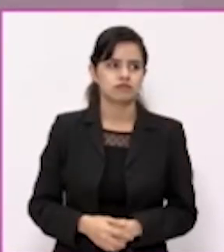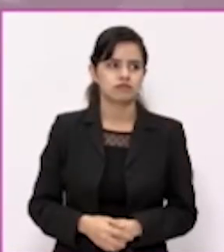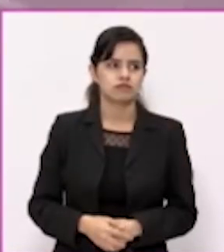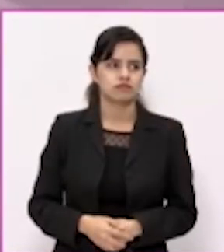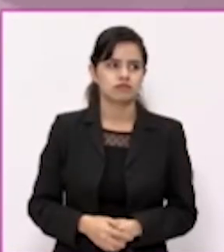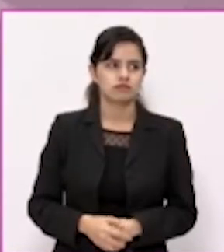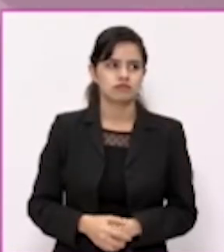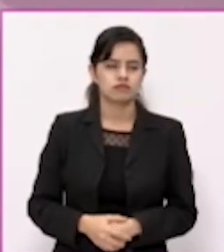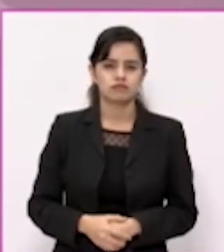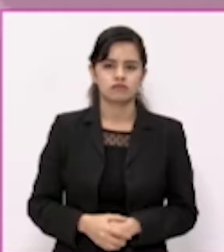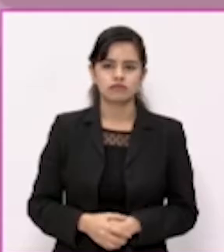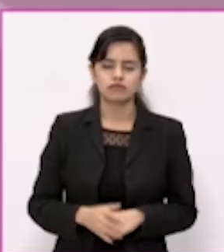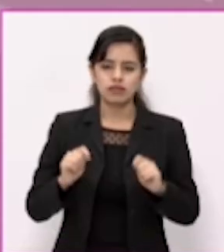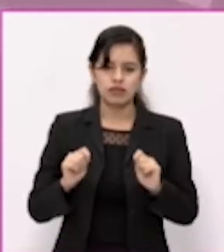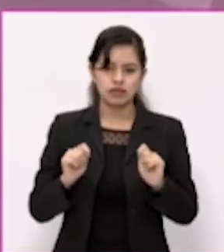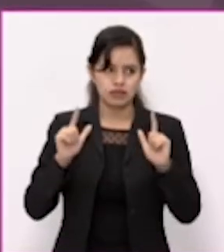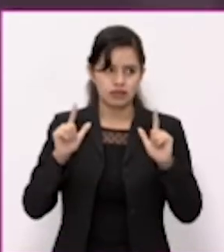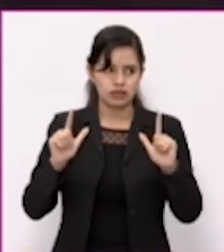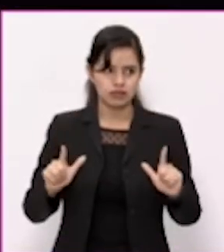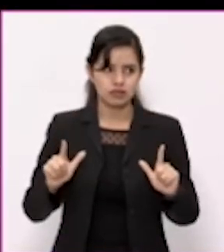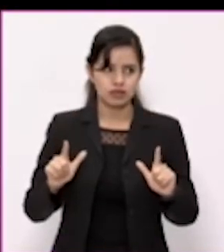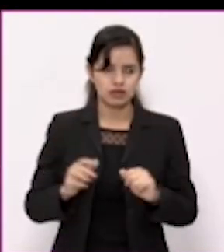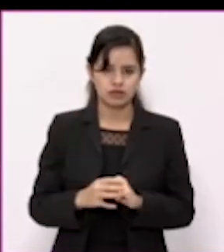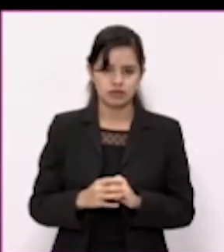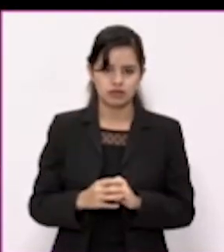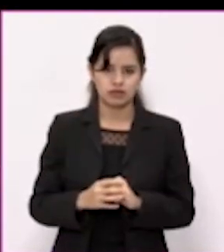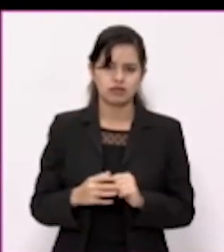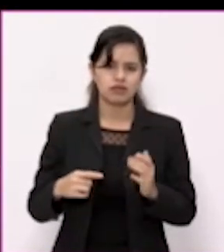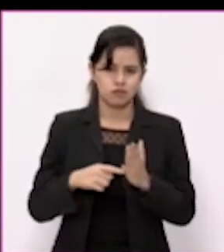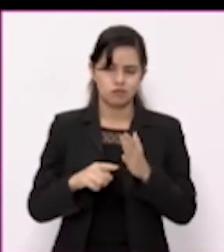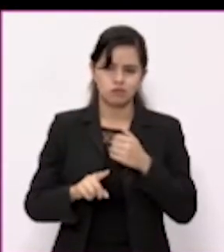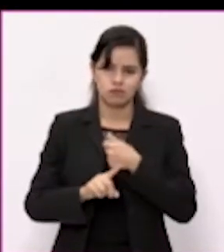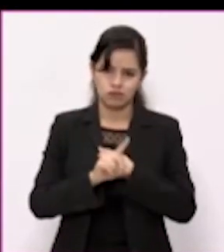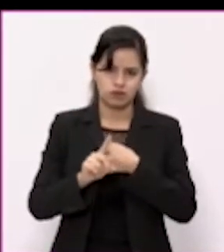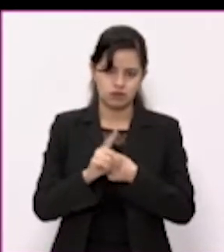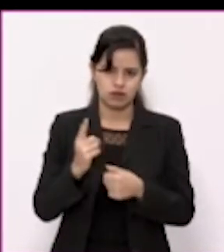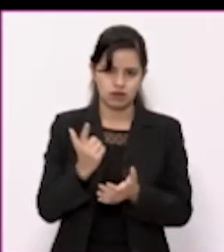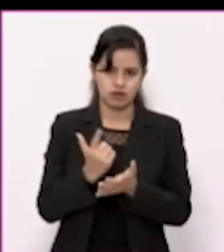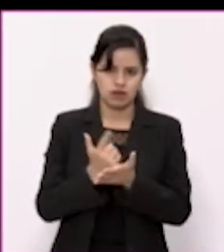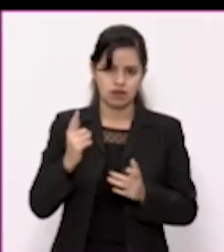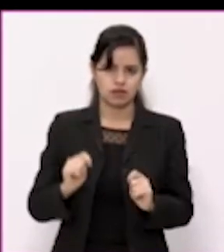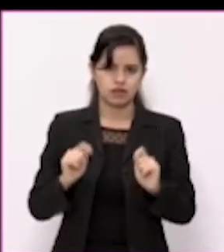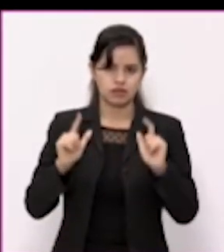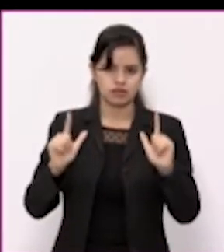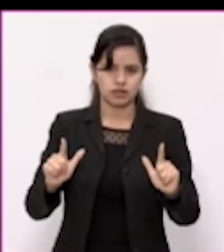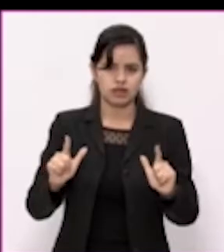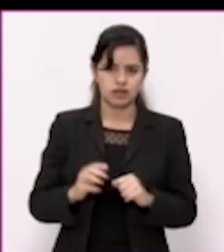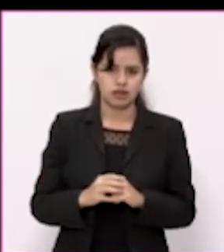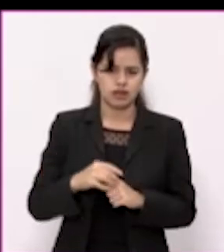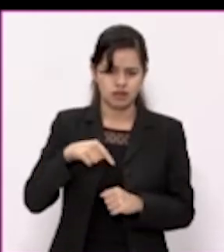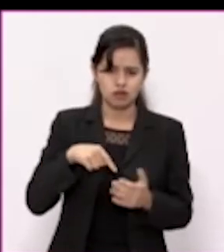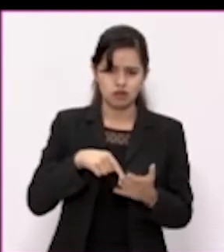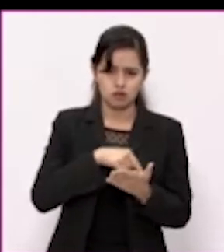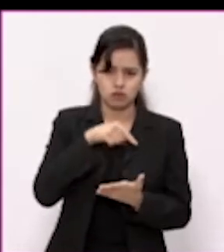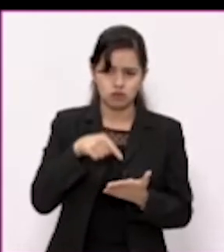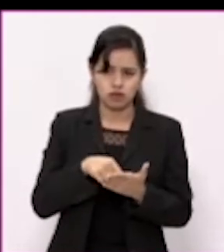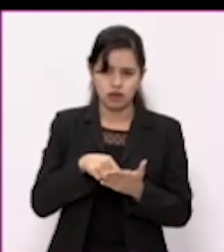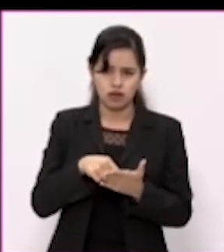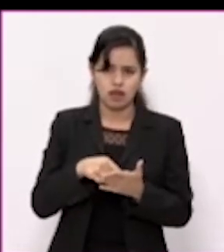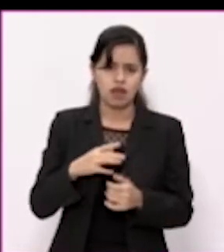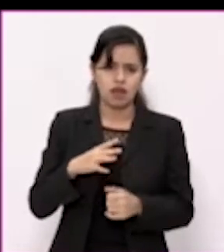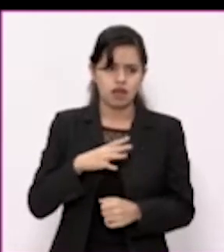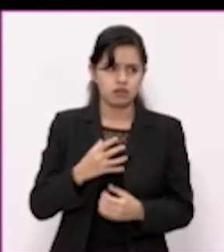La escala y la trata de personas es un problema gravísimo y la escala es un lugar. Me dicen que hay